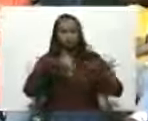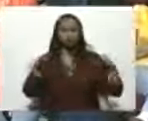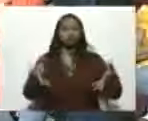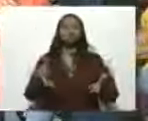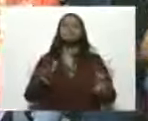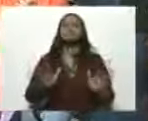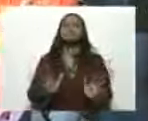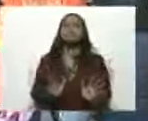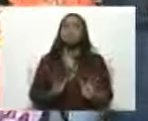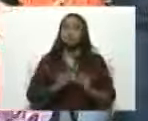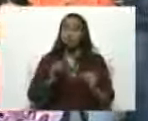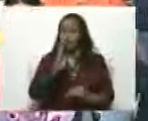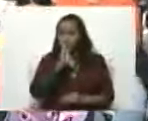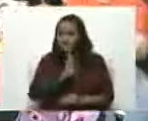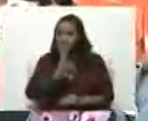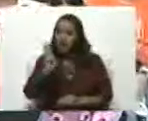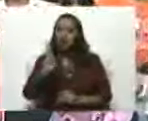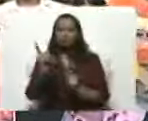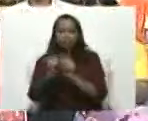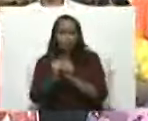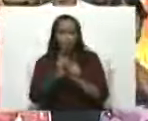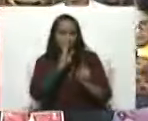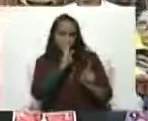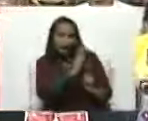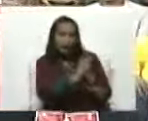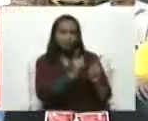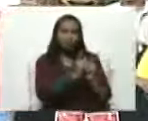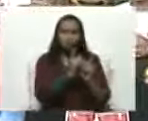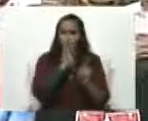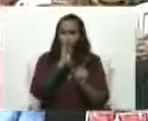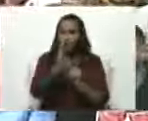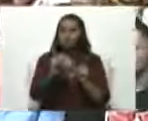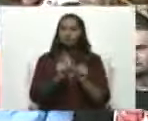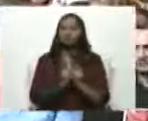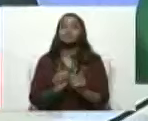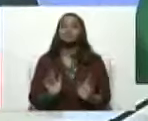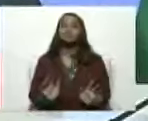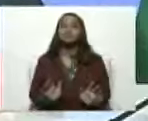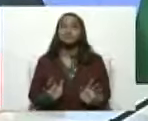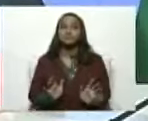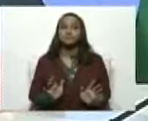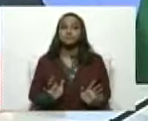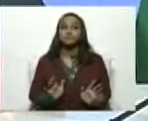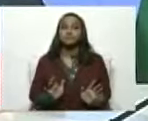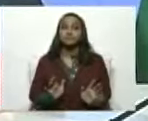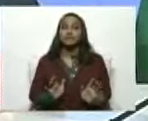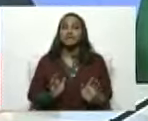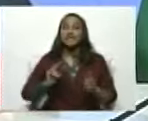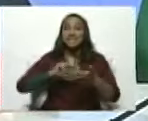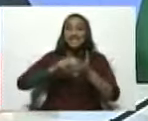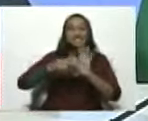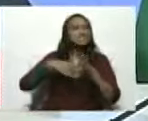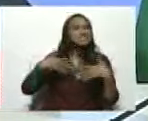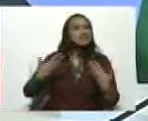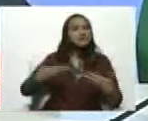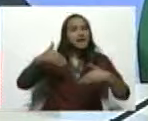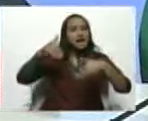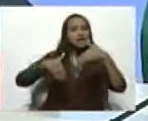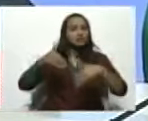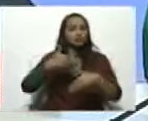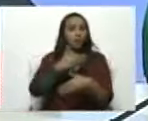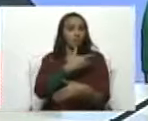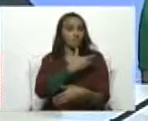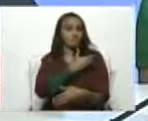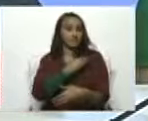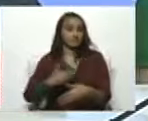no bidireccional, en varias direcciones. Y las elecciones, mira, cada elección presidencial es un reto. Cada elección